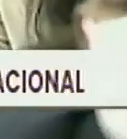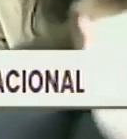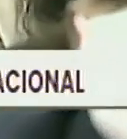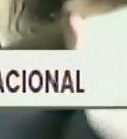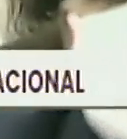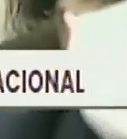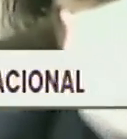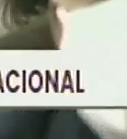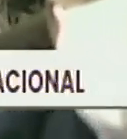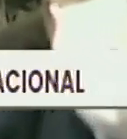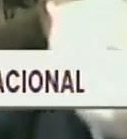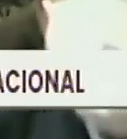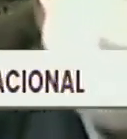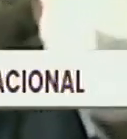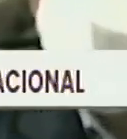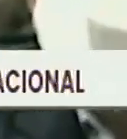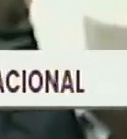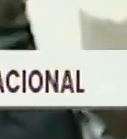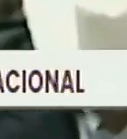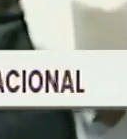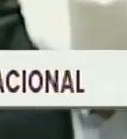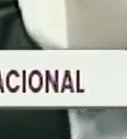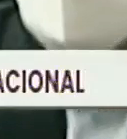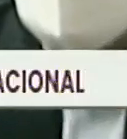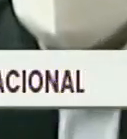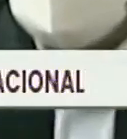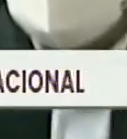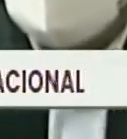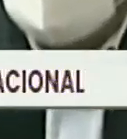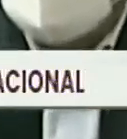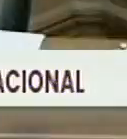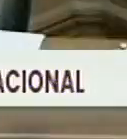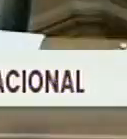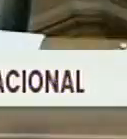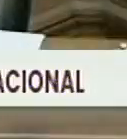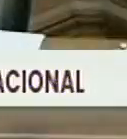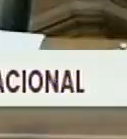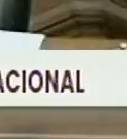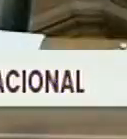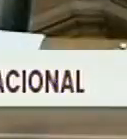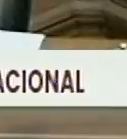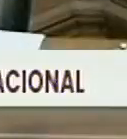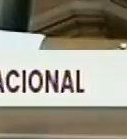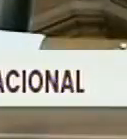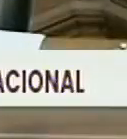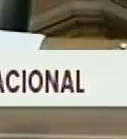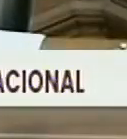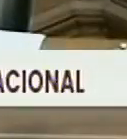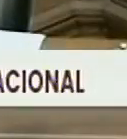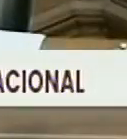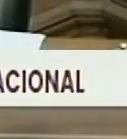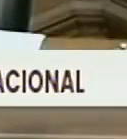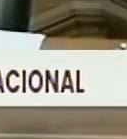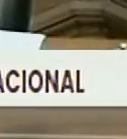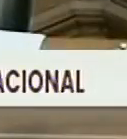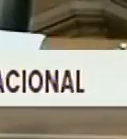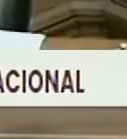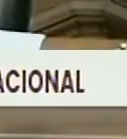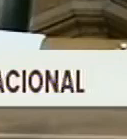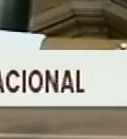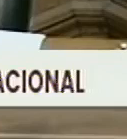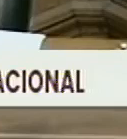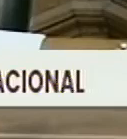ciudadano Roberto Antonio Picón Herrera, ciudadana Hermiladis Carolina Pozo Fermín, ciudadano